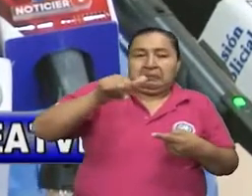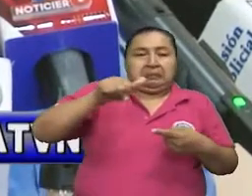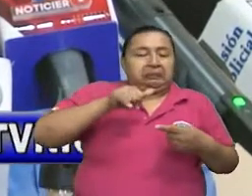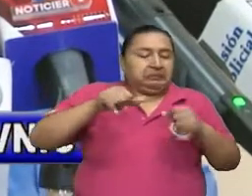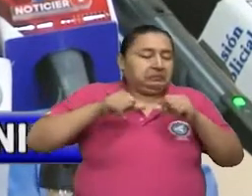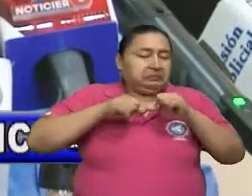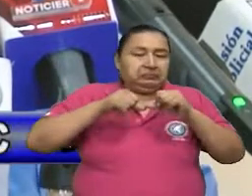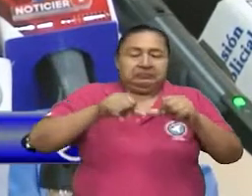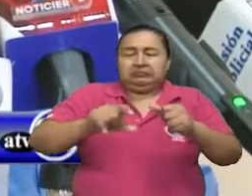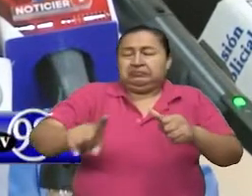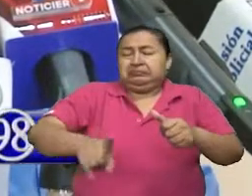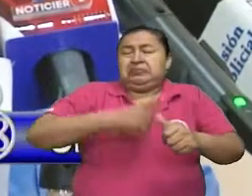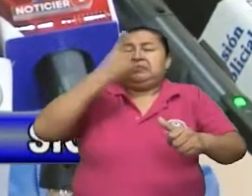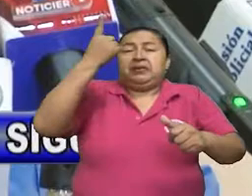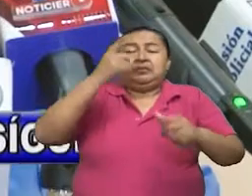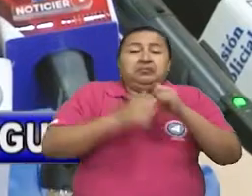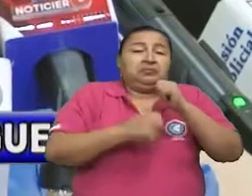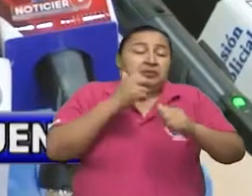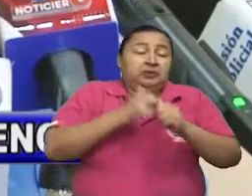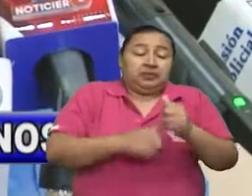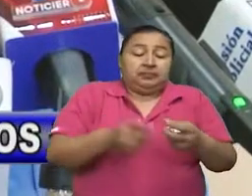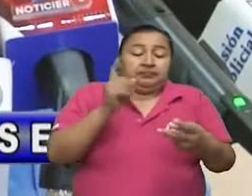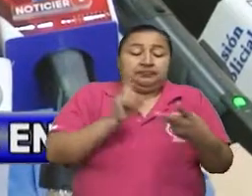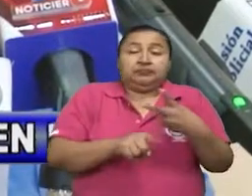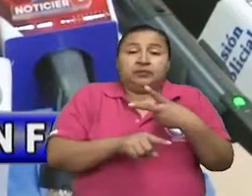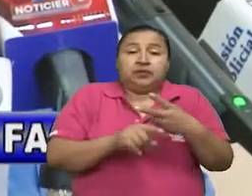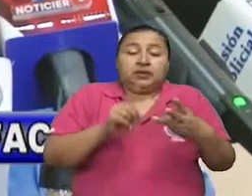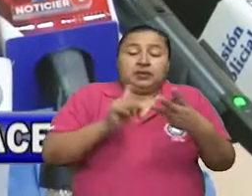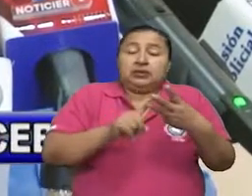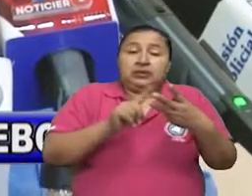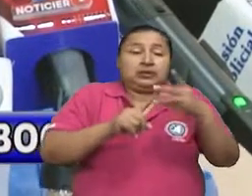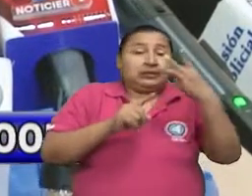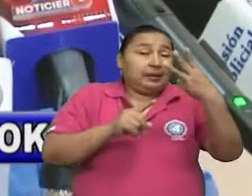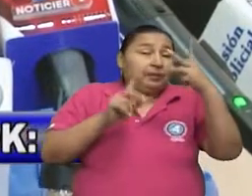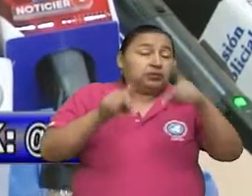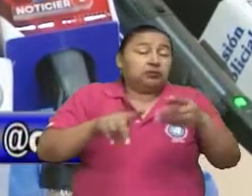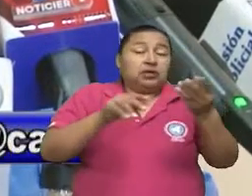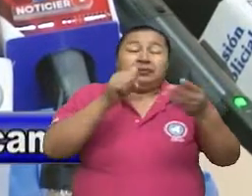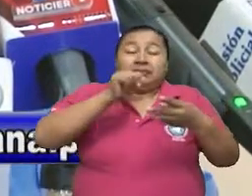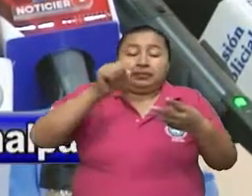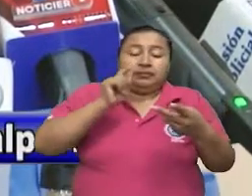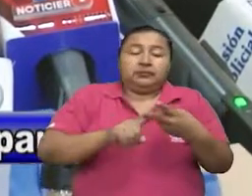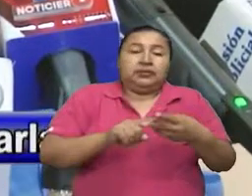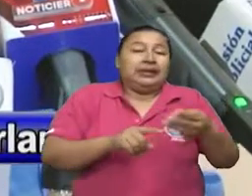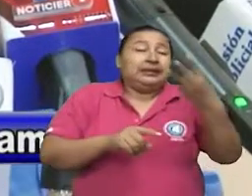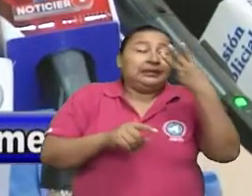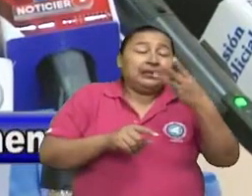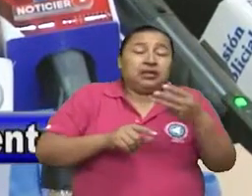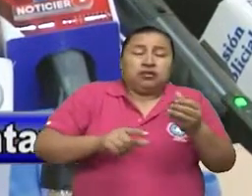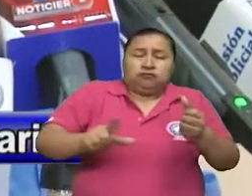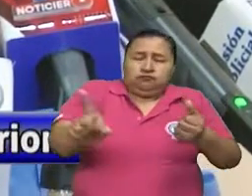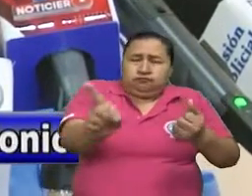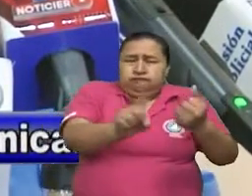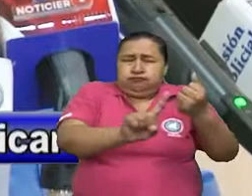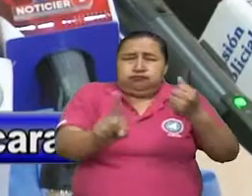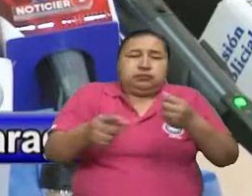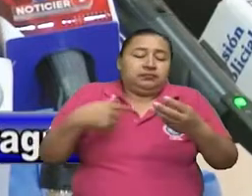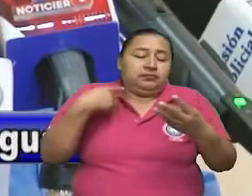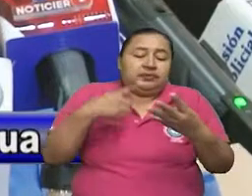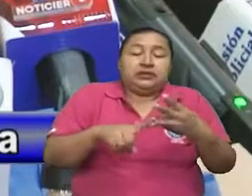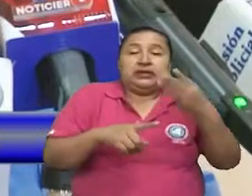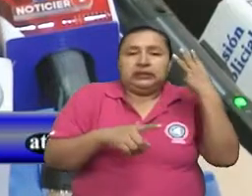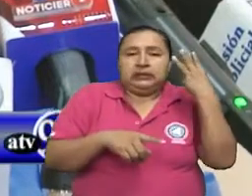siendo la principal causa, 3 en estado de ebriedad, 3 en exceso de velocidad y